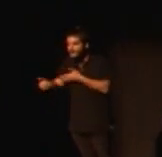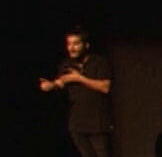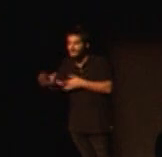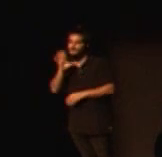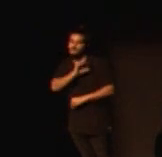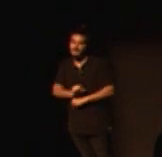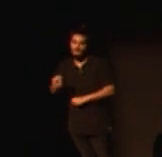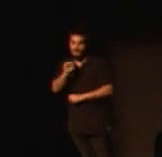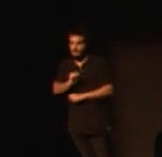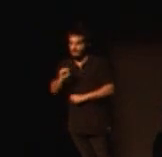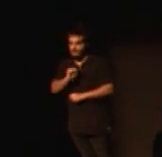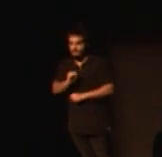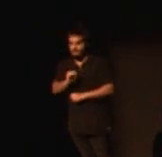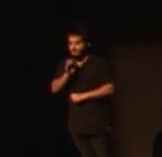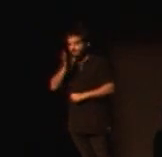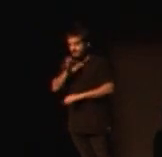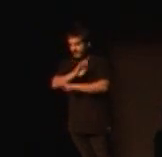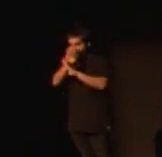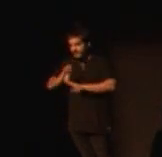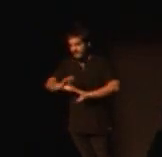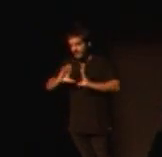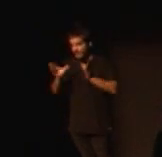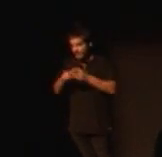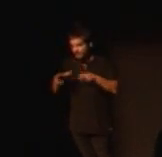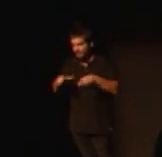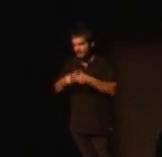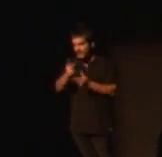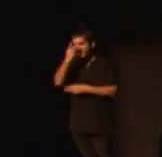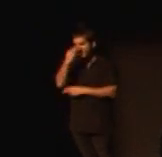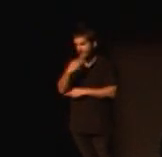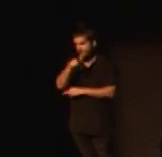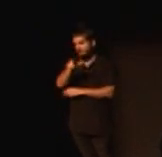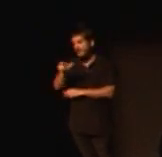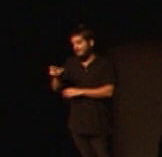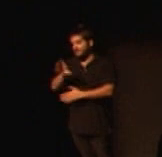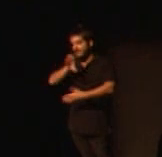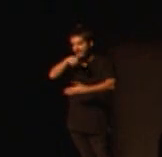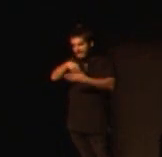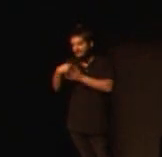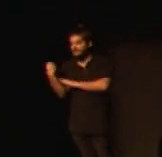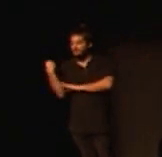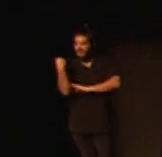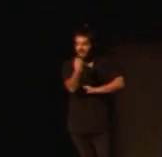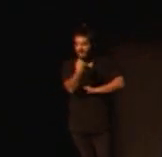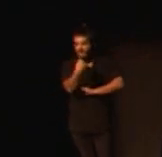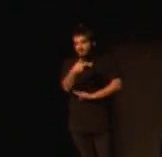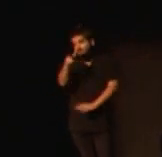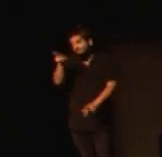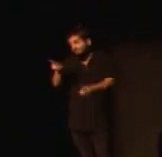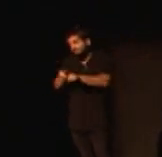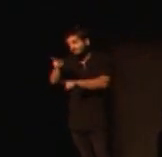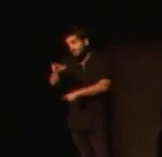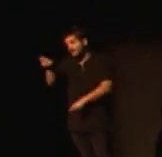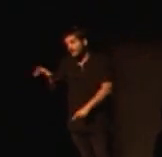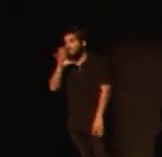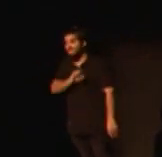maravilloso, porque al final la 11, el Grupo Social 11 y la gente que le rodea y la gente que le apoya está formada por personas maravillosas.